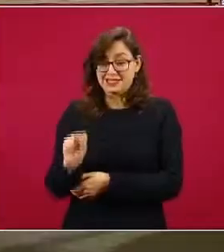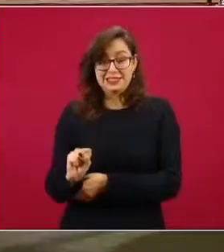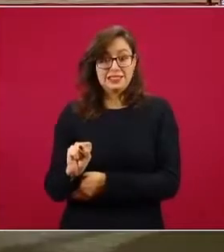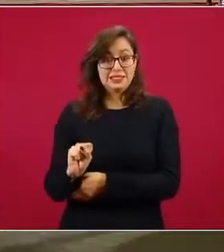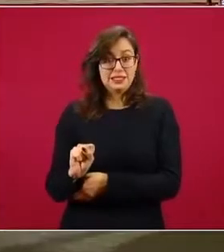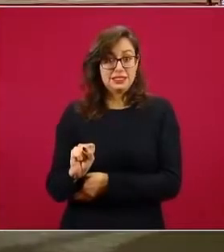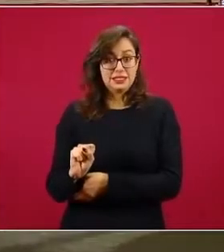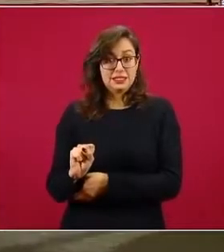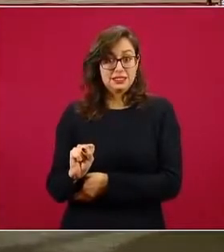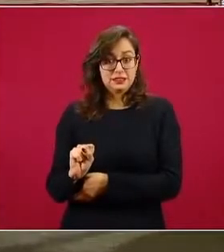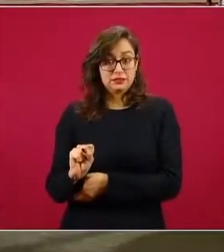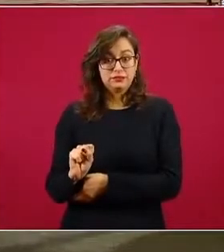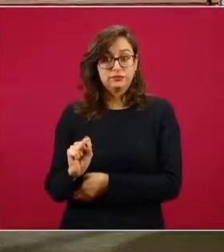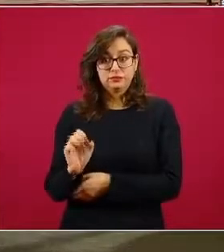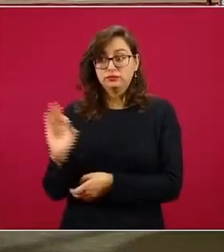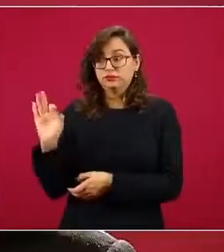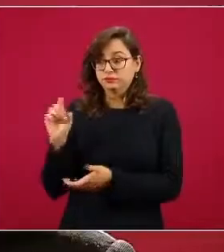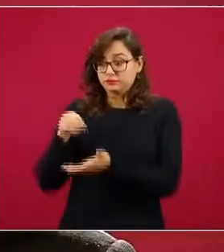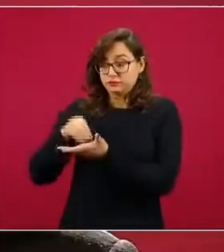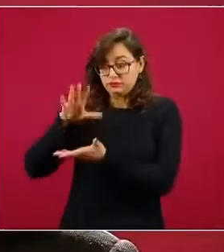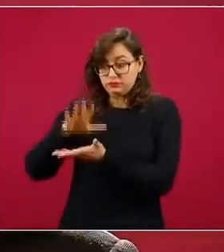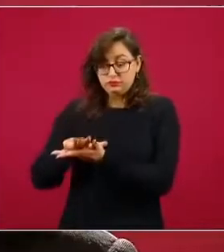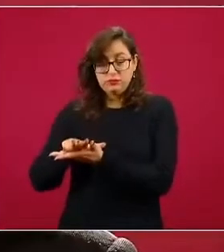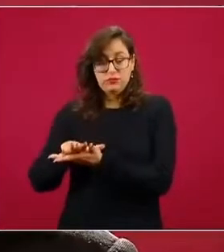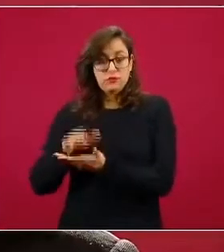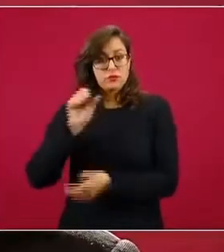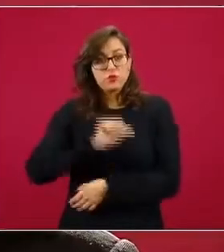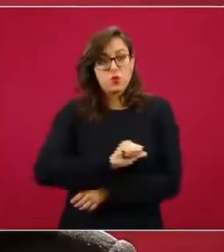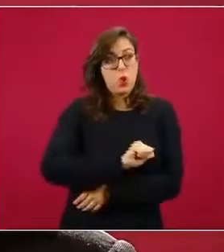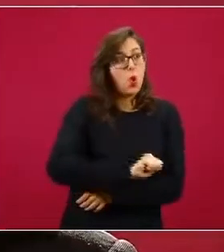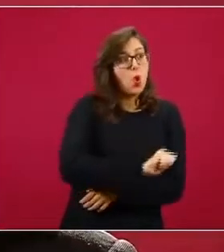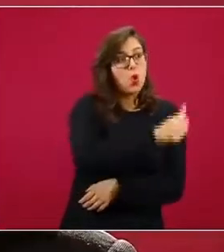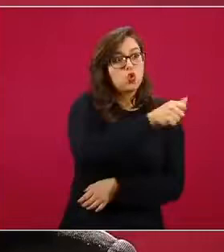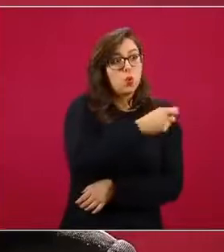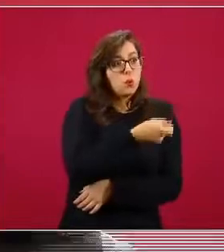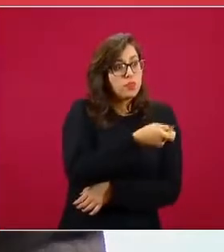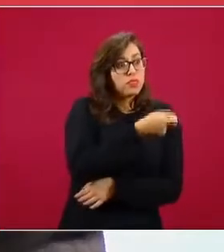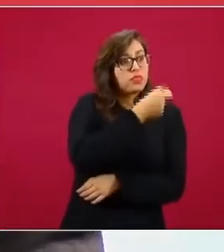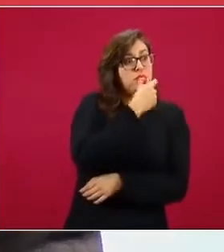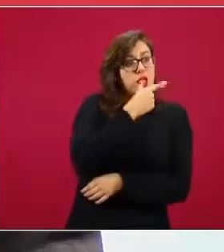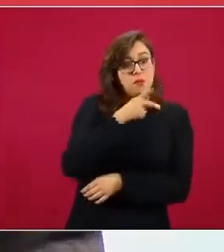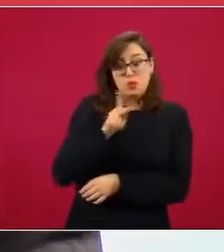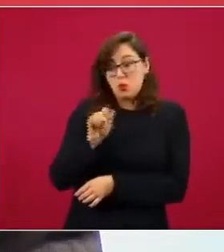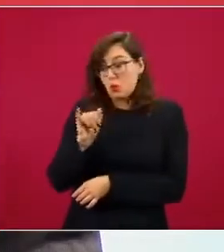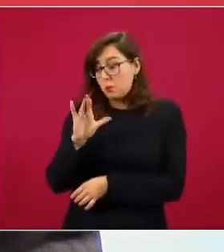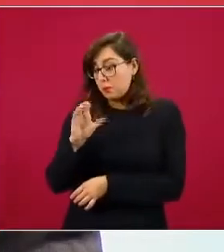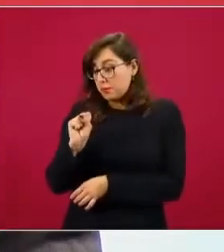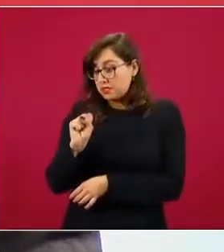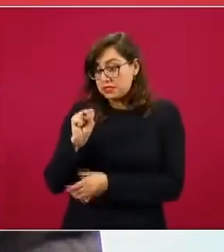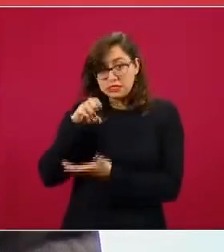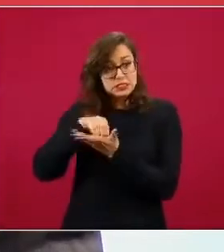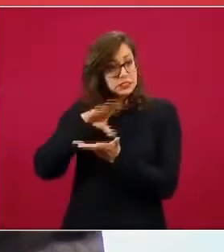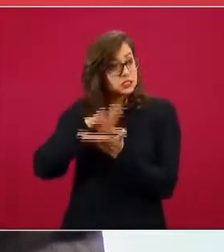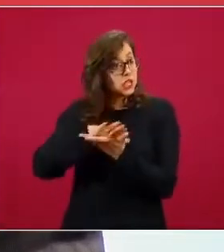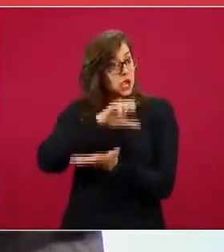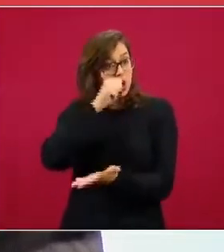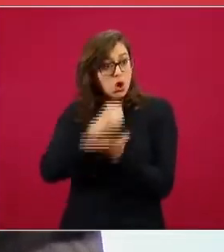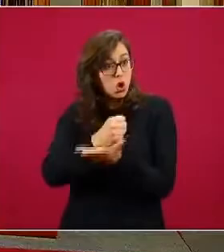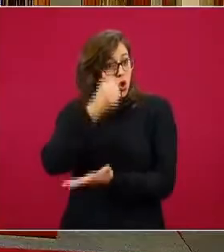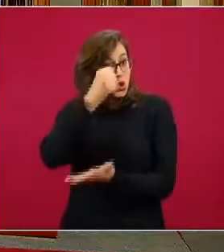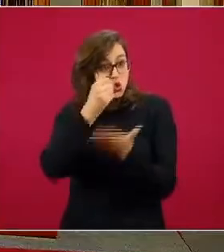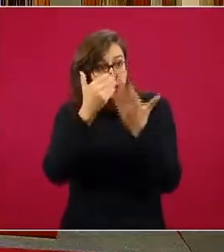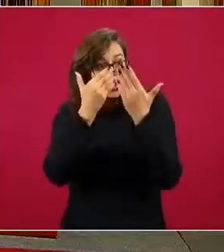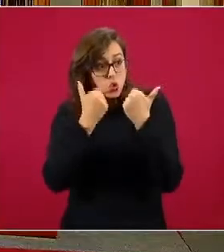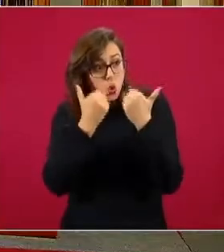decir, no se aceptará que entre a México un producto que no haya sido certificado por una agencia de